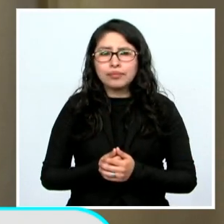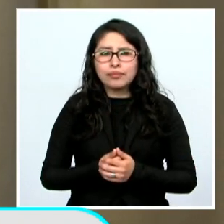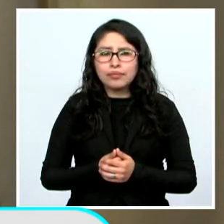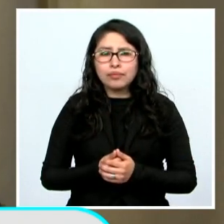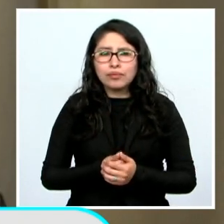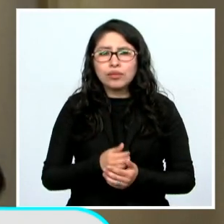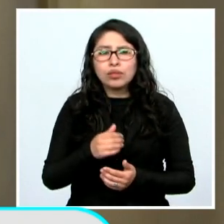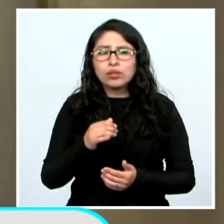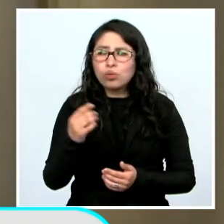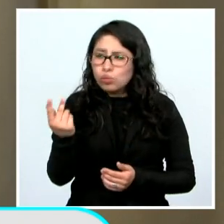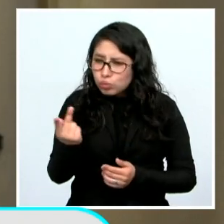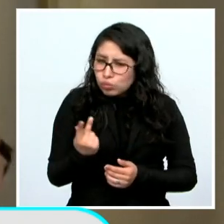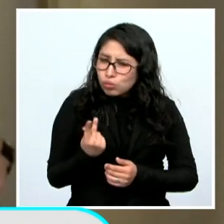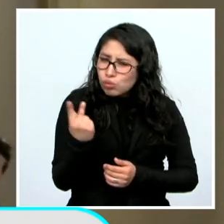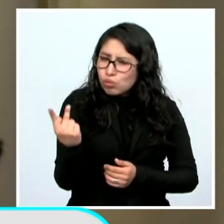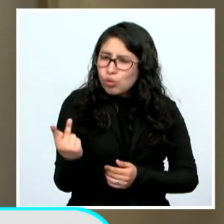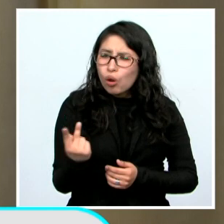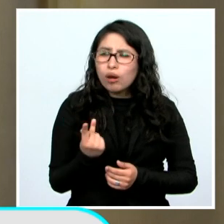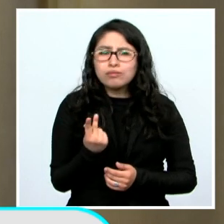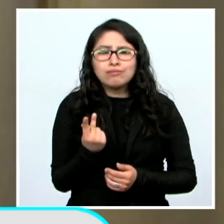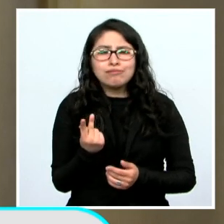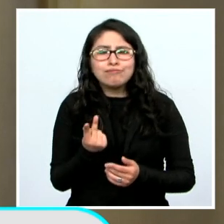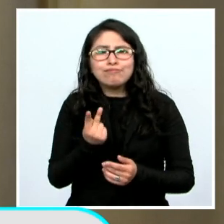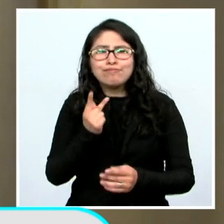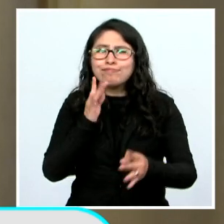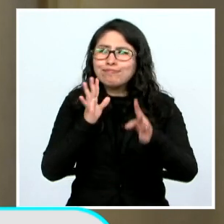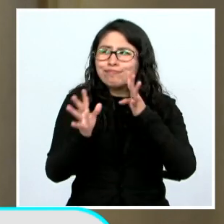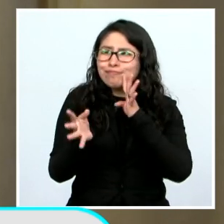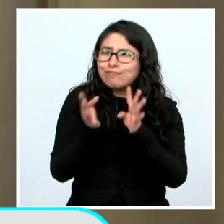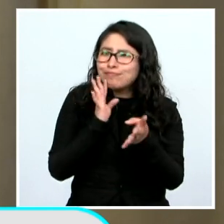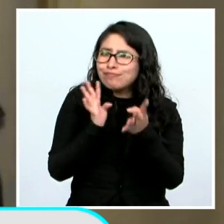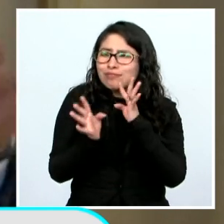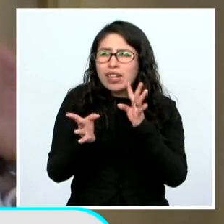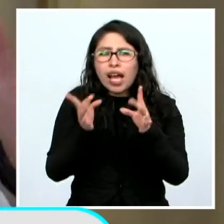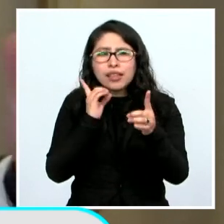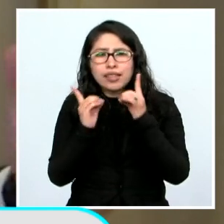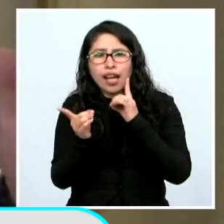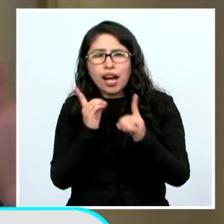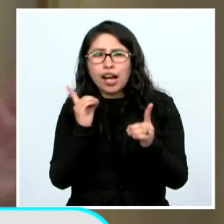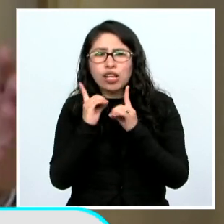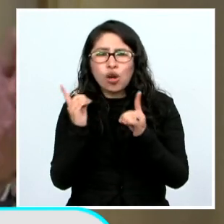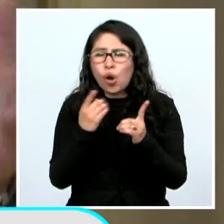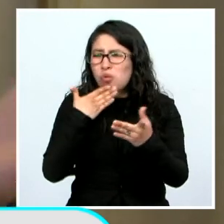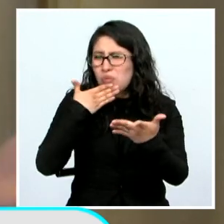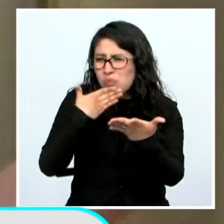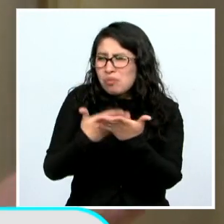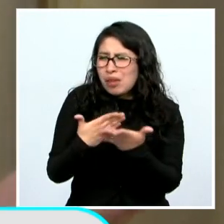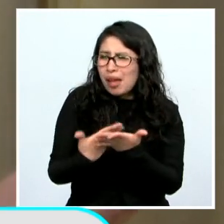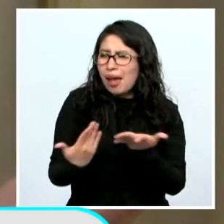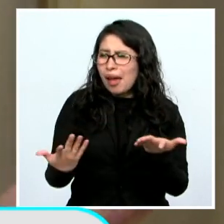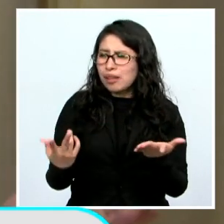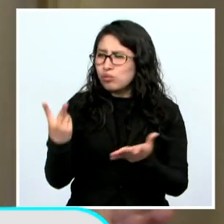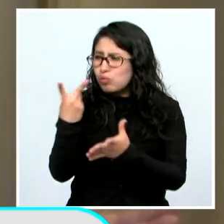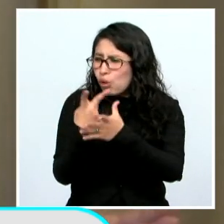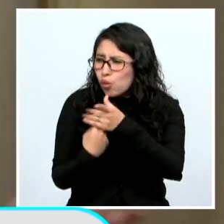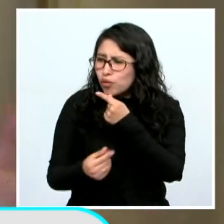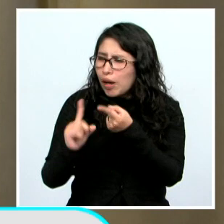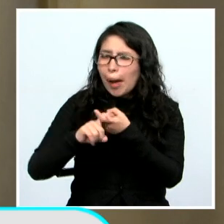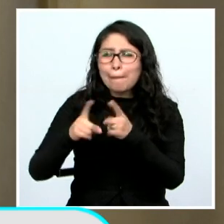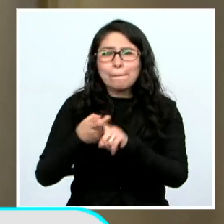siempre con usted hemos tenido una charla con extrema familiaridad, que en algún momento estoy hablando con la presidenta del